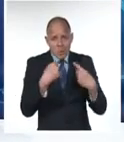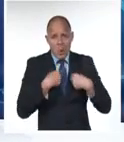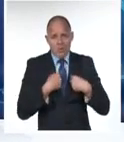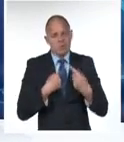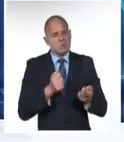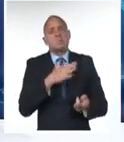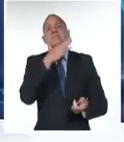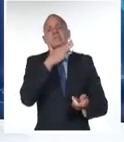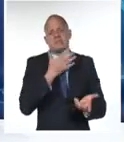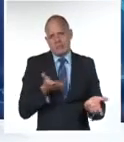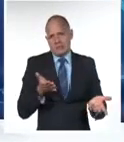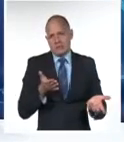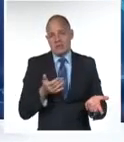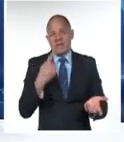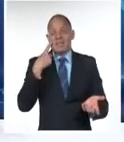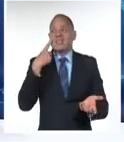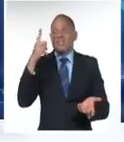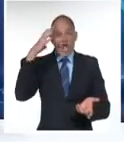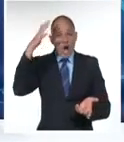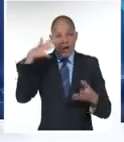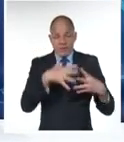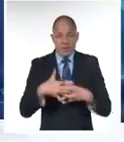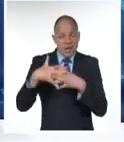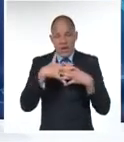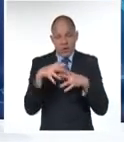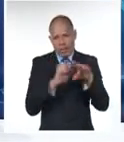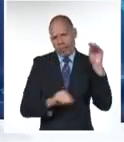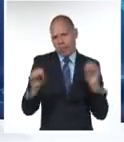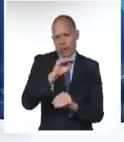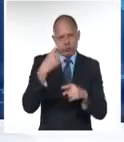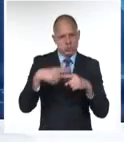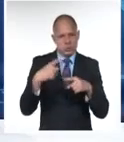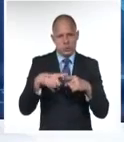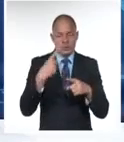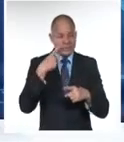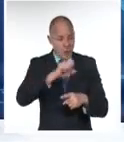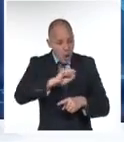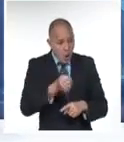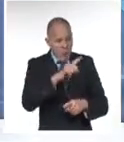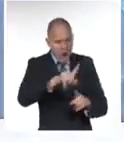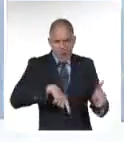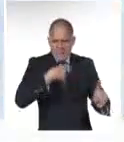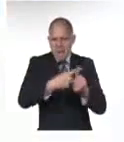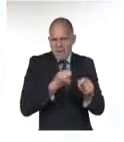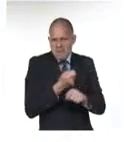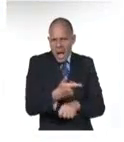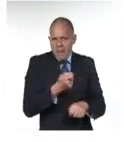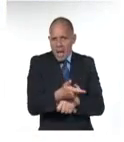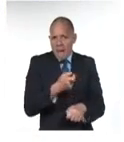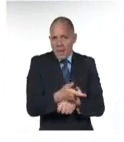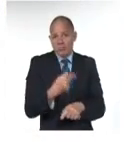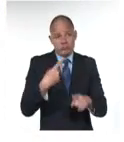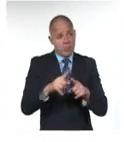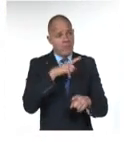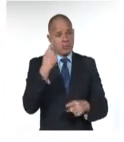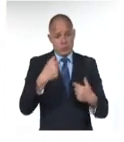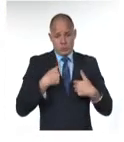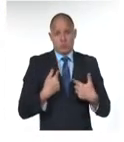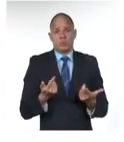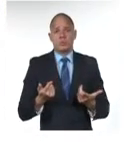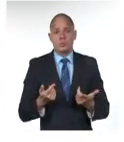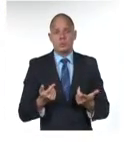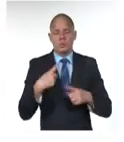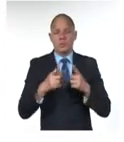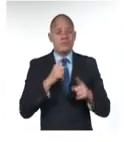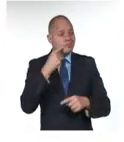los cambios de conducta del gobierno de los Estados Unidos y obligarlos a incurrir en gastos adicionales y, en el peor de los casos,